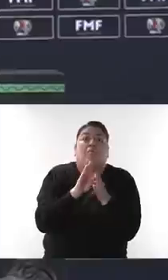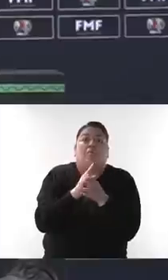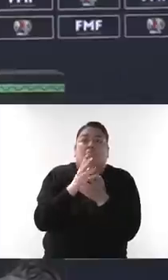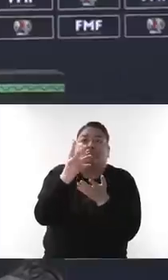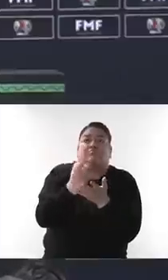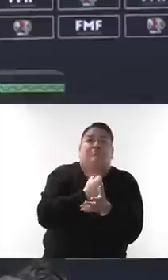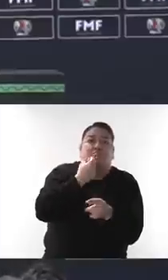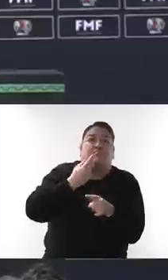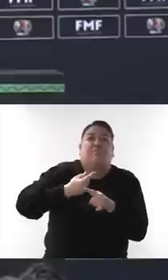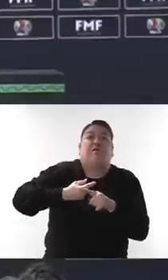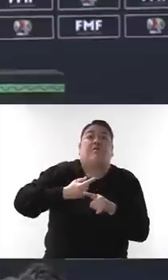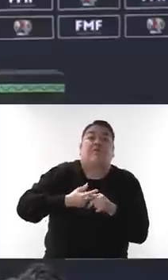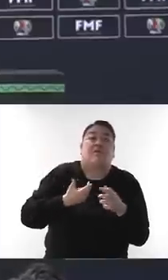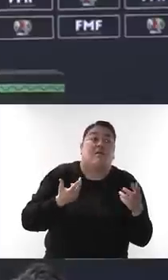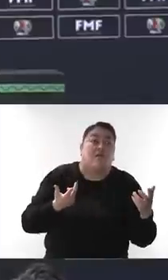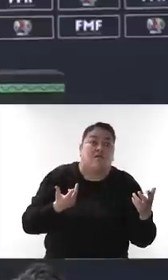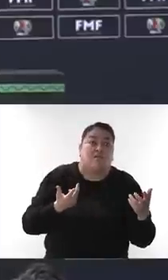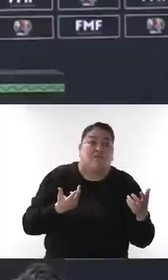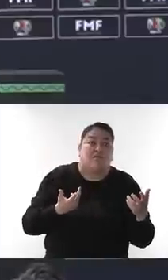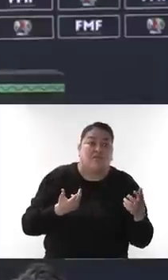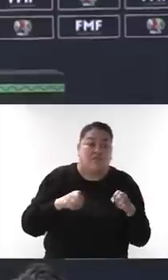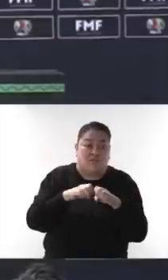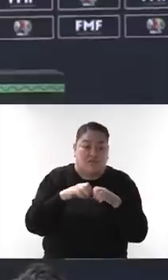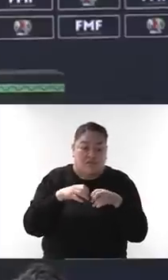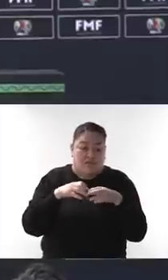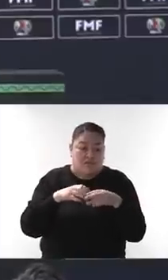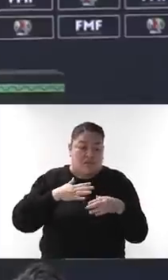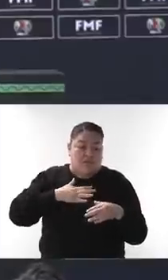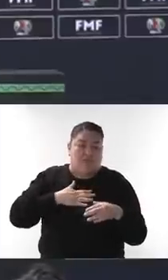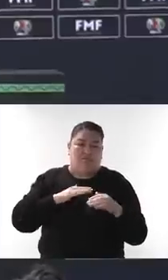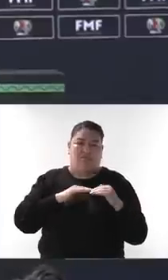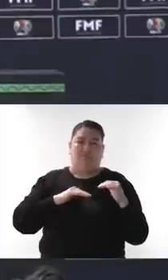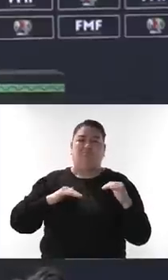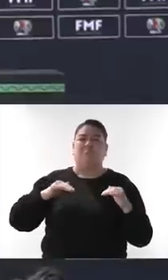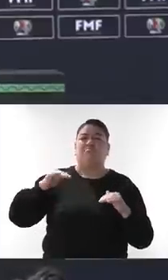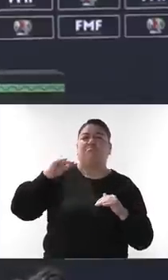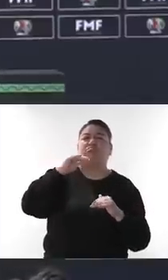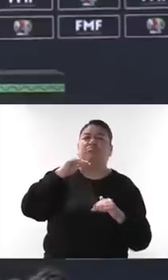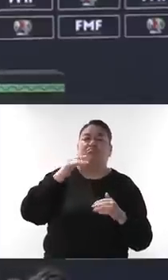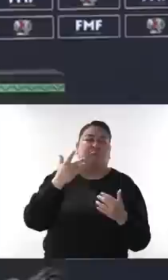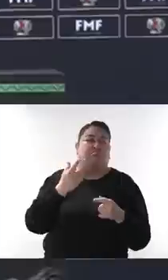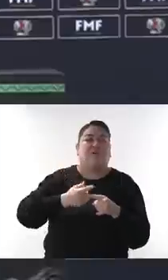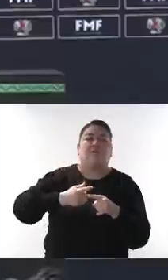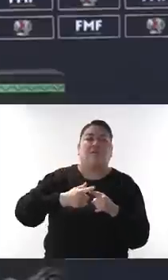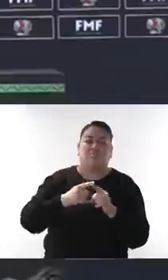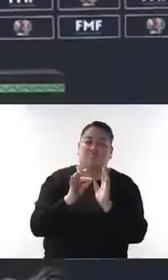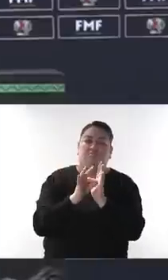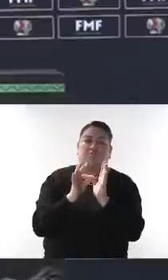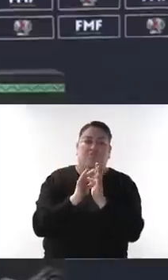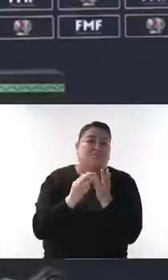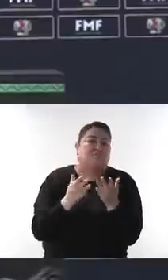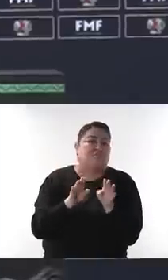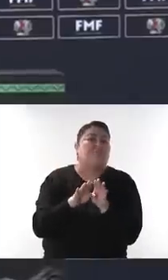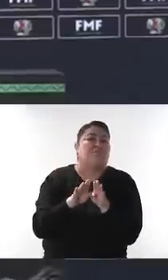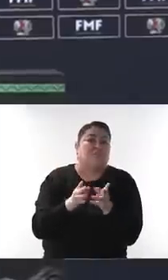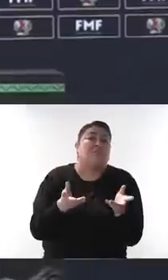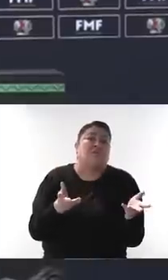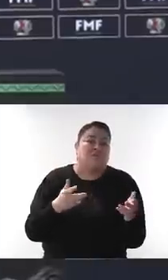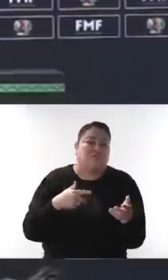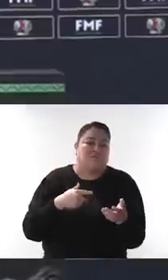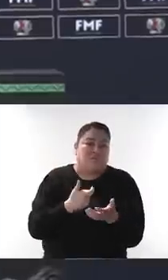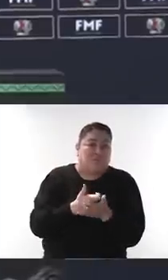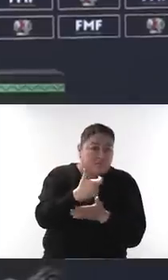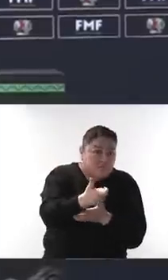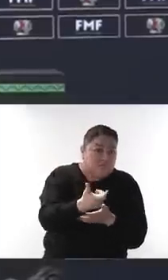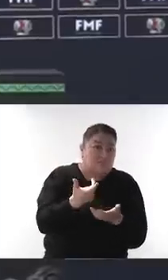satisfecha de decir, sí, mi equipo es el mejor de México o el más reconocido de México, ¿cómo? ¿Tendría algún valor especial, algún premio